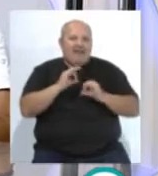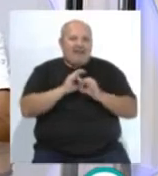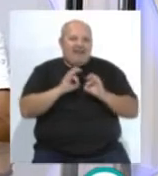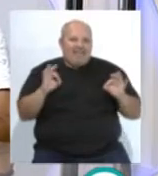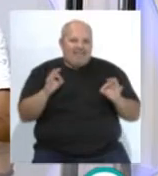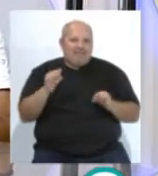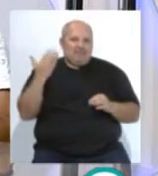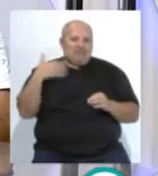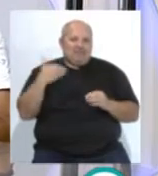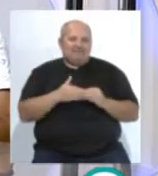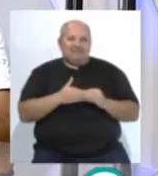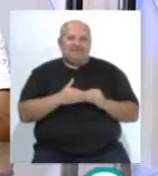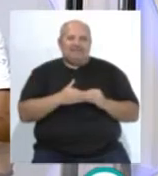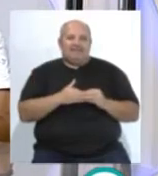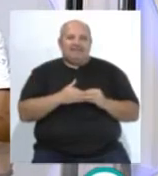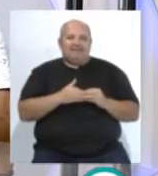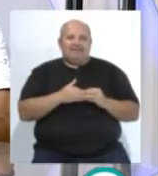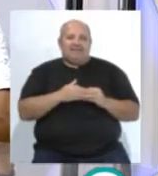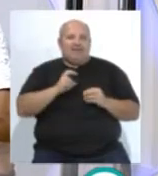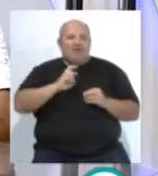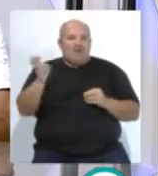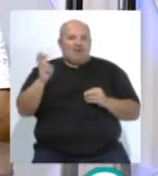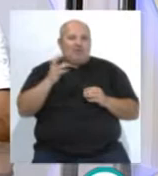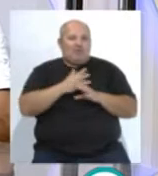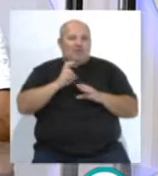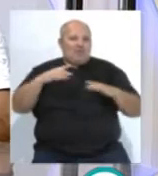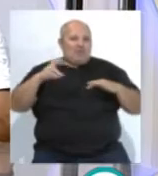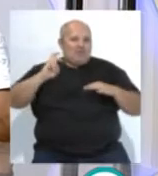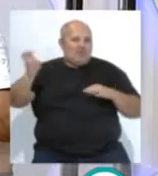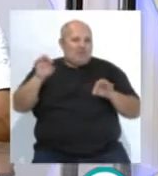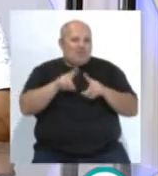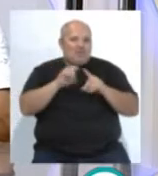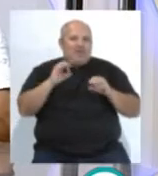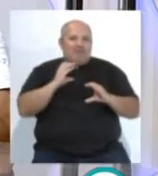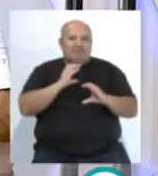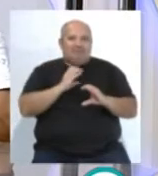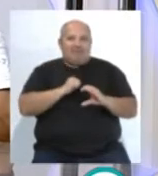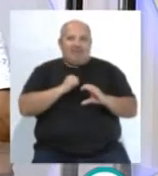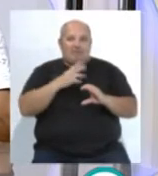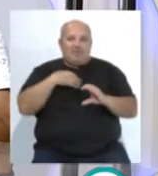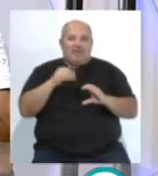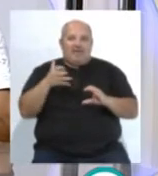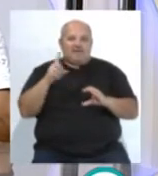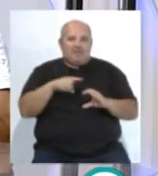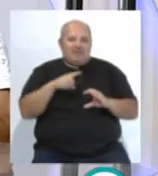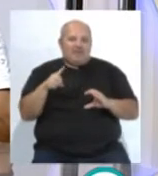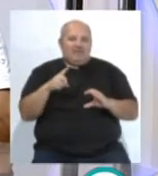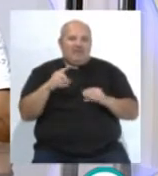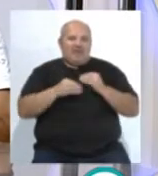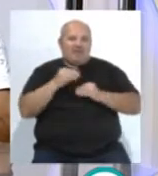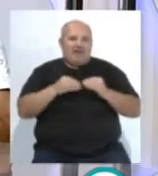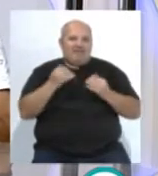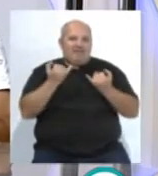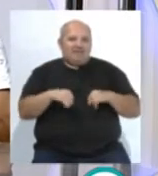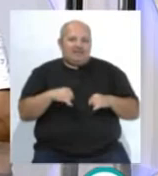4. Correcto. El Figuera también tenía preparado los champán allí. El champán allí también, sí, señor. Como para allá fueron. Figueroa, no, Figuera. Como el autobús de